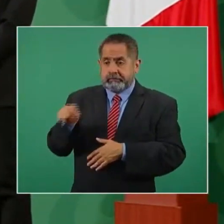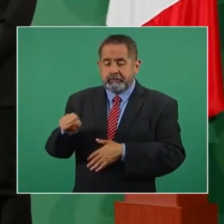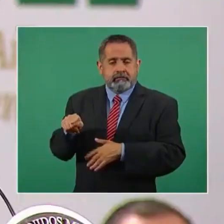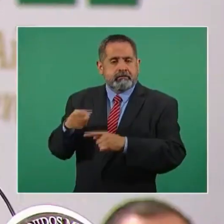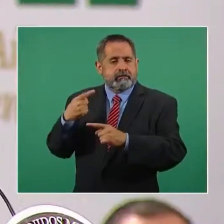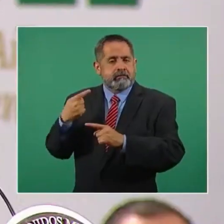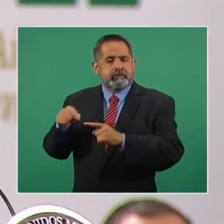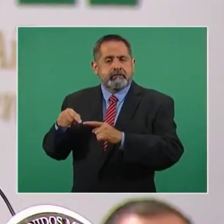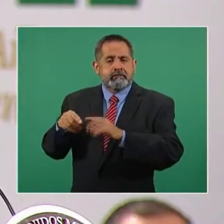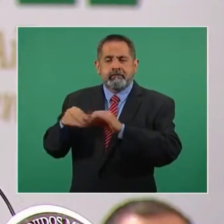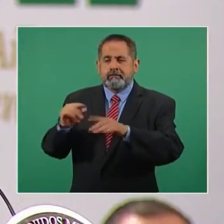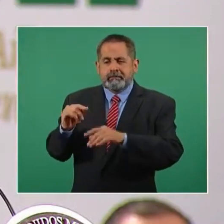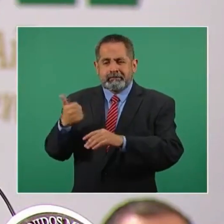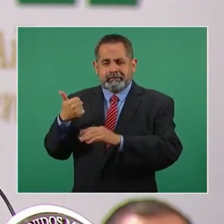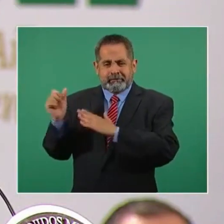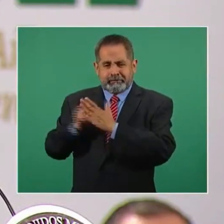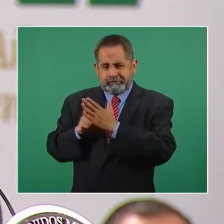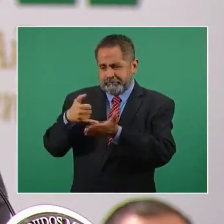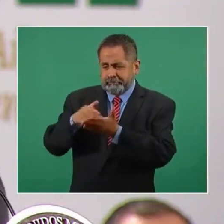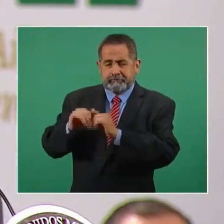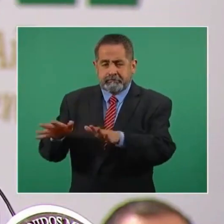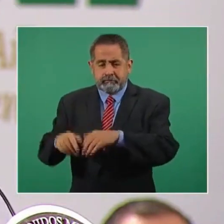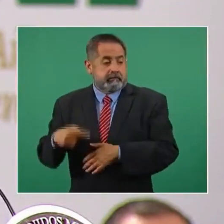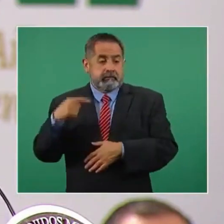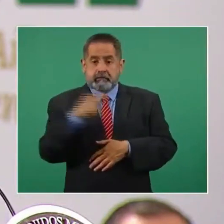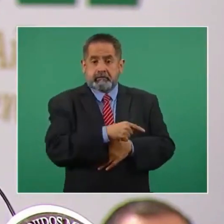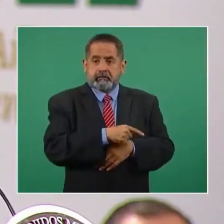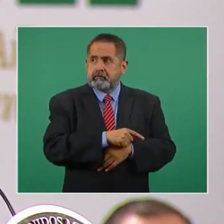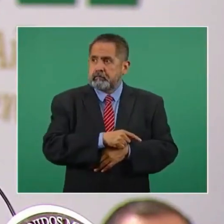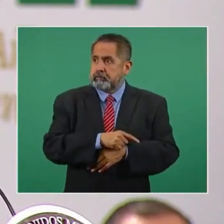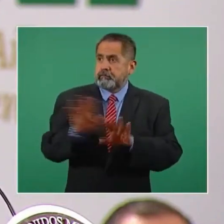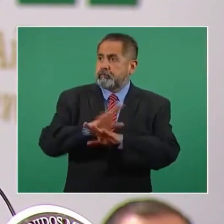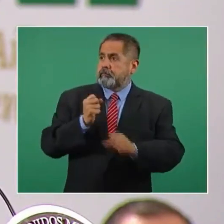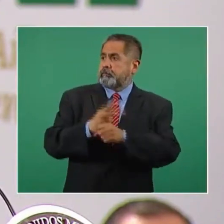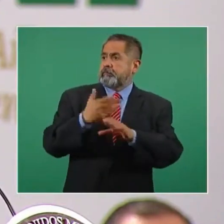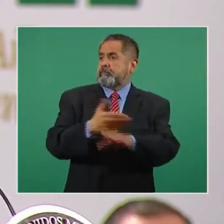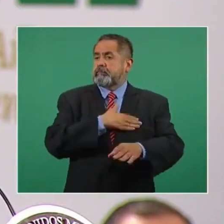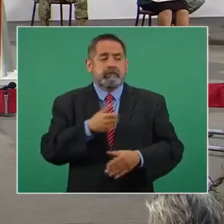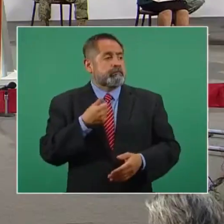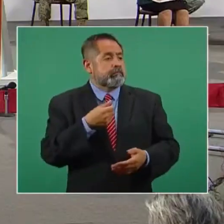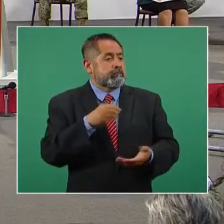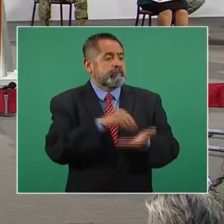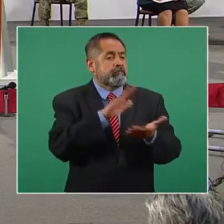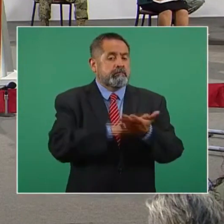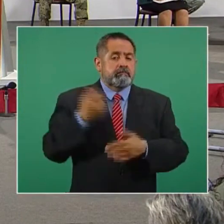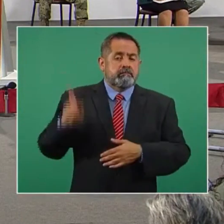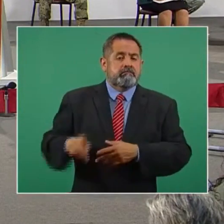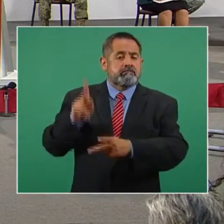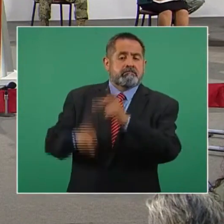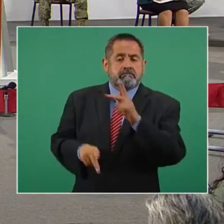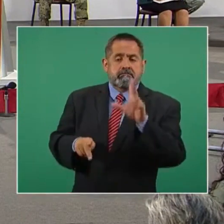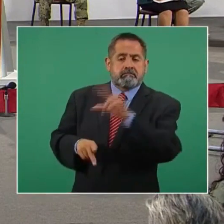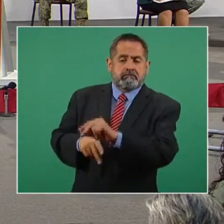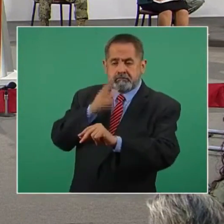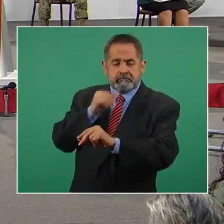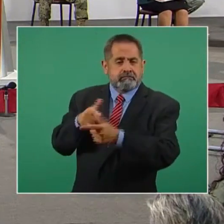que tiene 6 meses, ya otorgó de manera frívola una suspensión provisional que